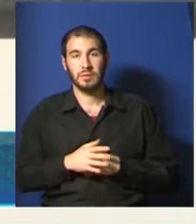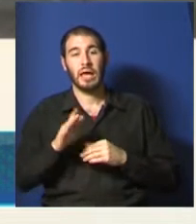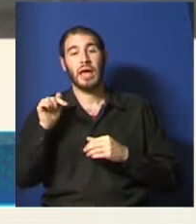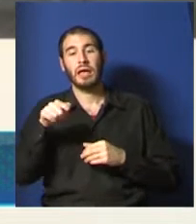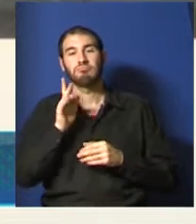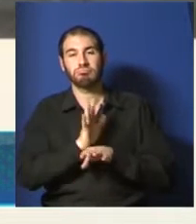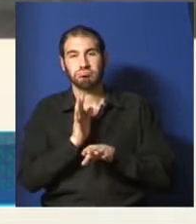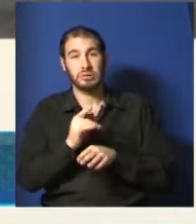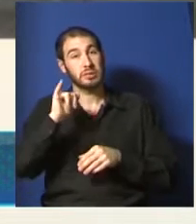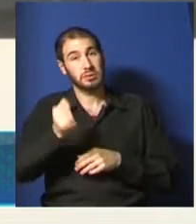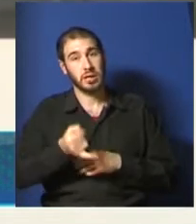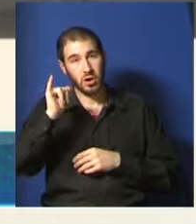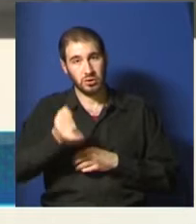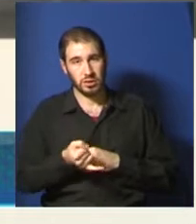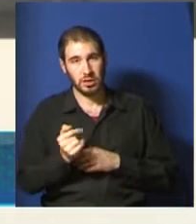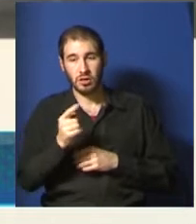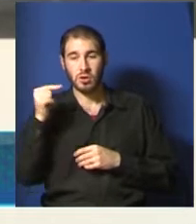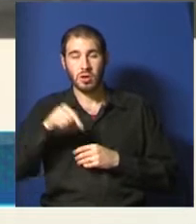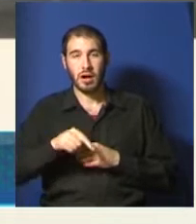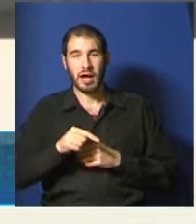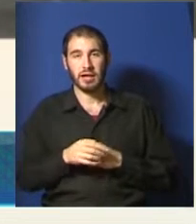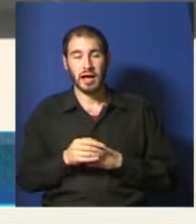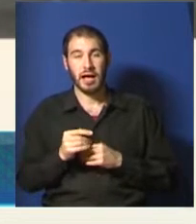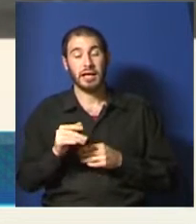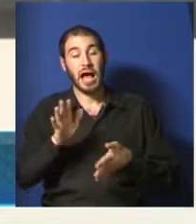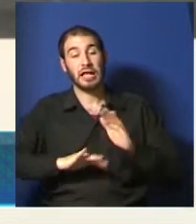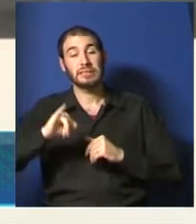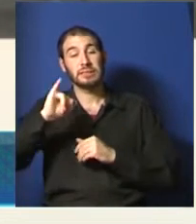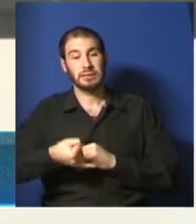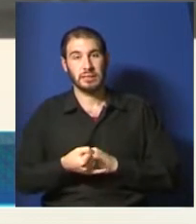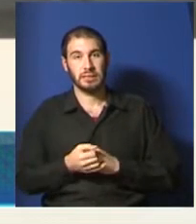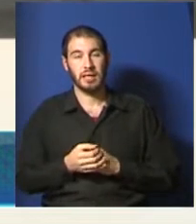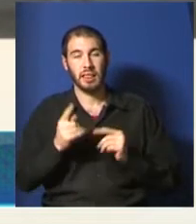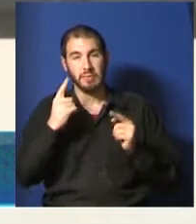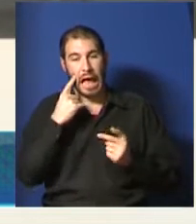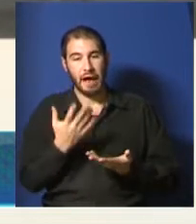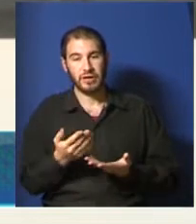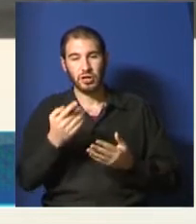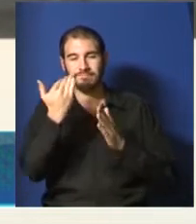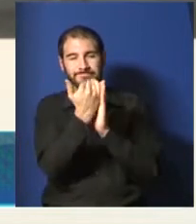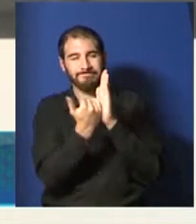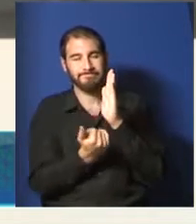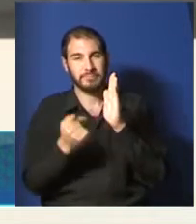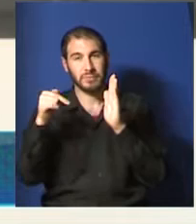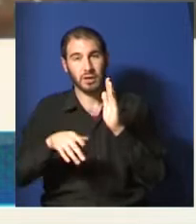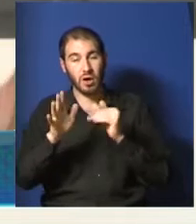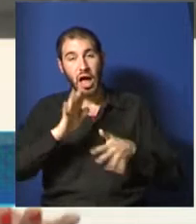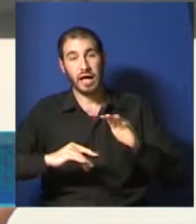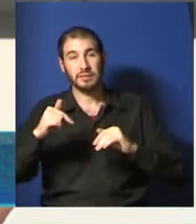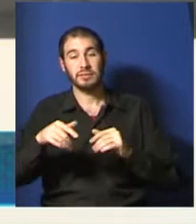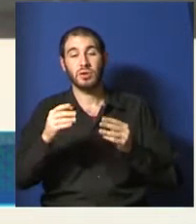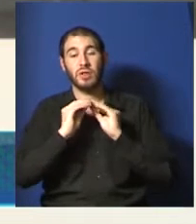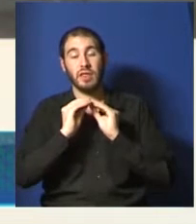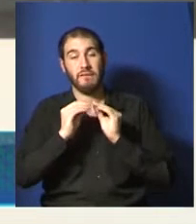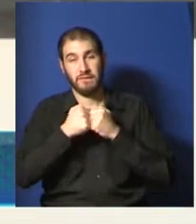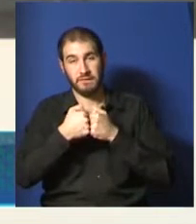que necesariamente, ¿no es cierto?, debamos aplicar y considerar los criterios que se establecen en esas